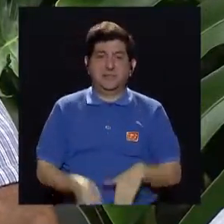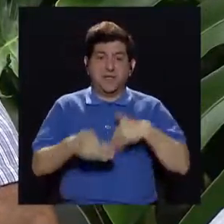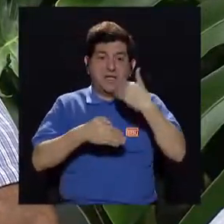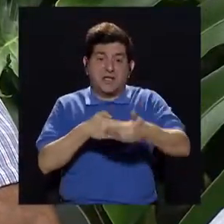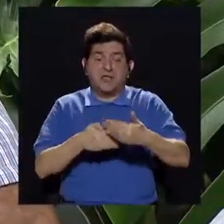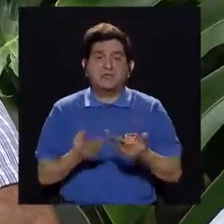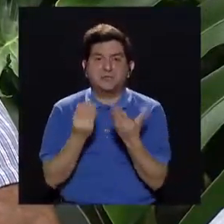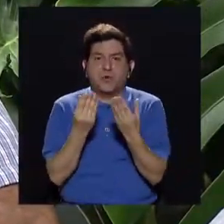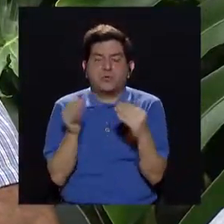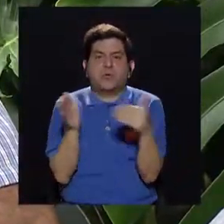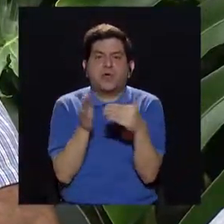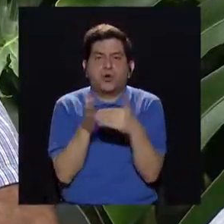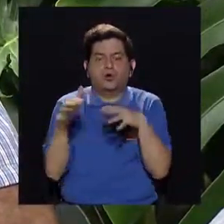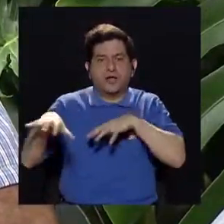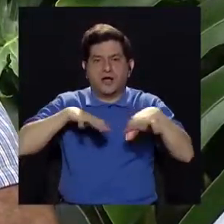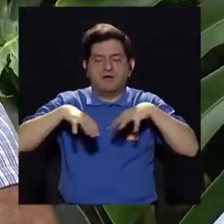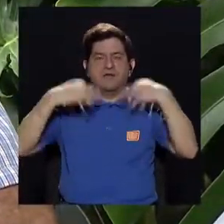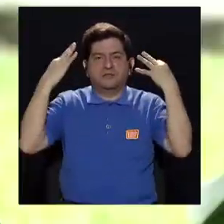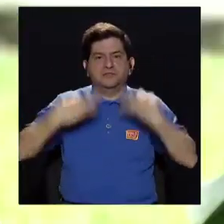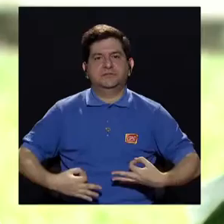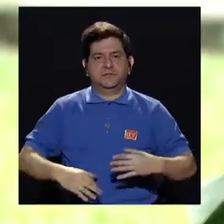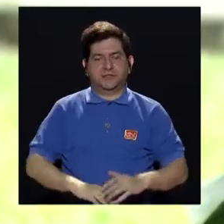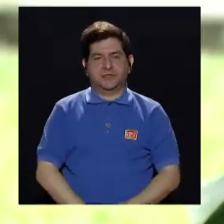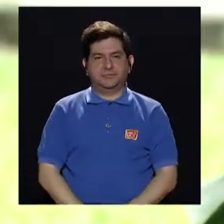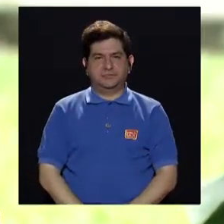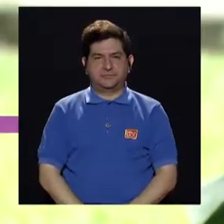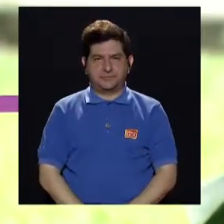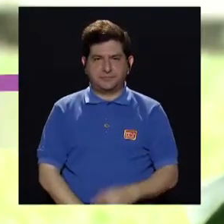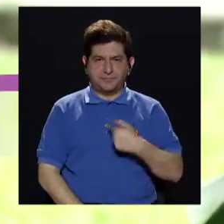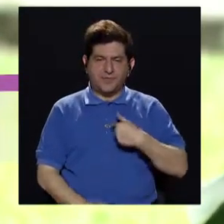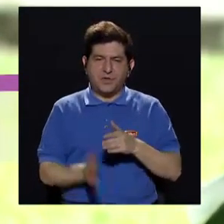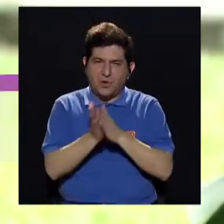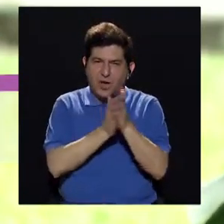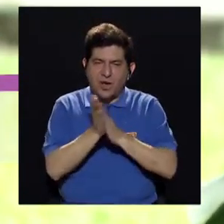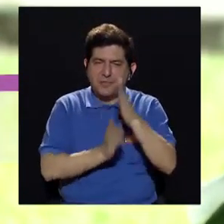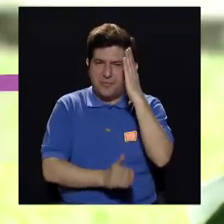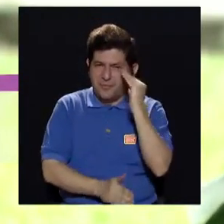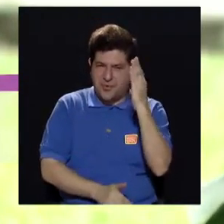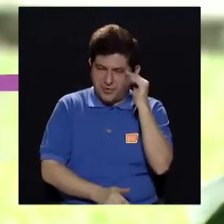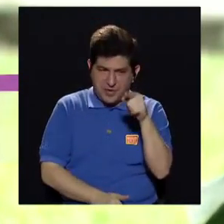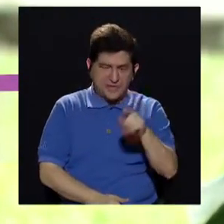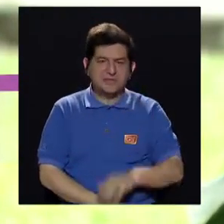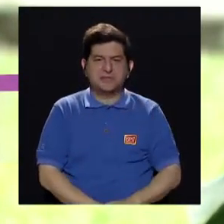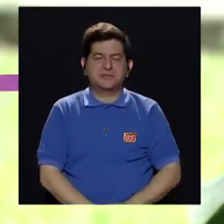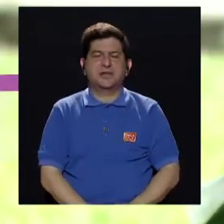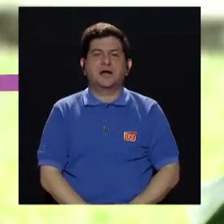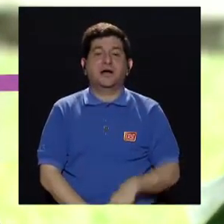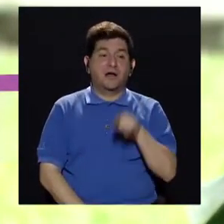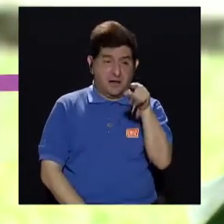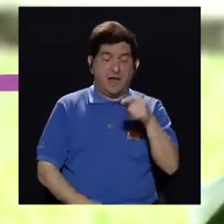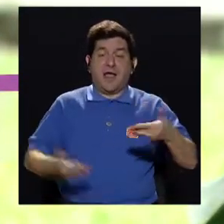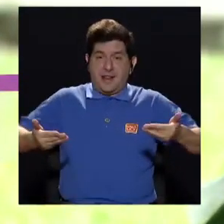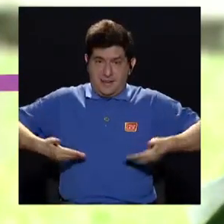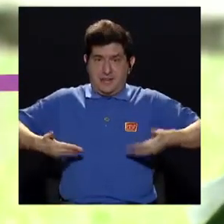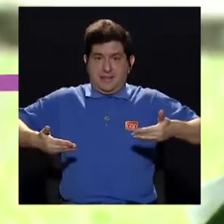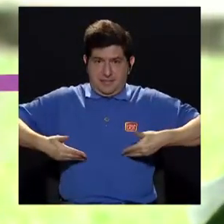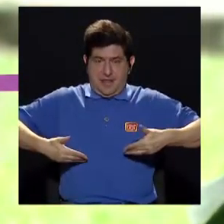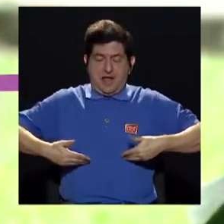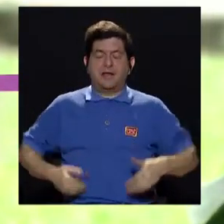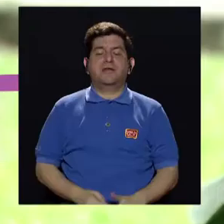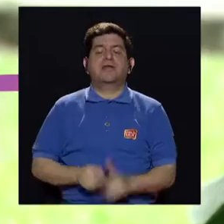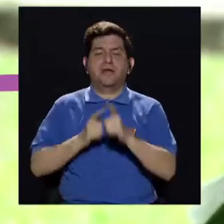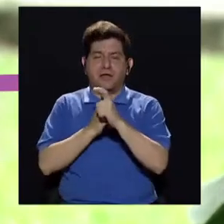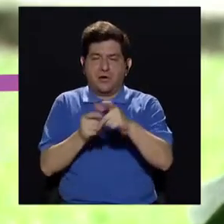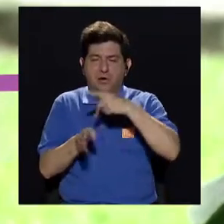y luego me da miedo y no quiero volver a hacer actividad física. Claro. Yo quisiera aprovechar su experiencia, don Jorge, porque don Jorge también es entrenador de